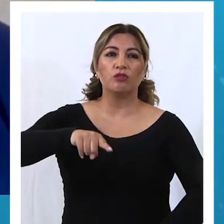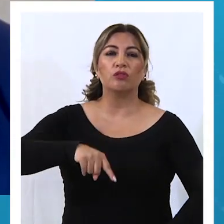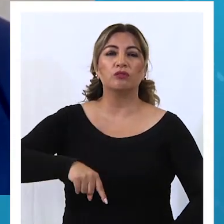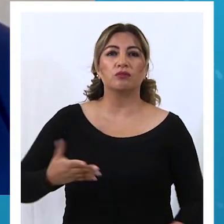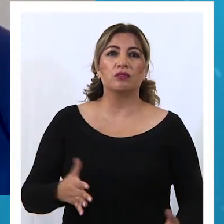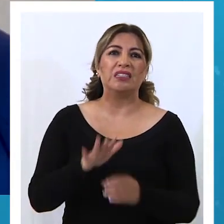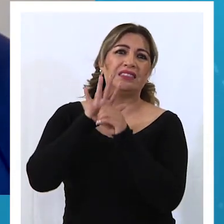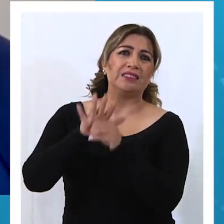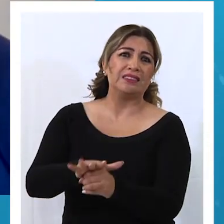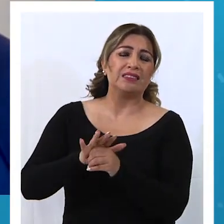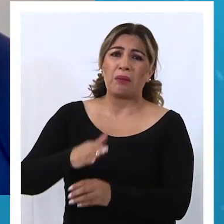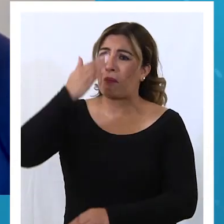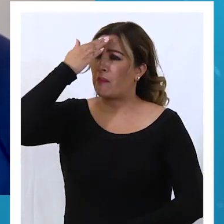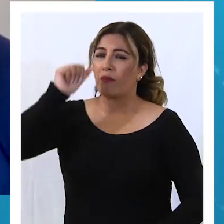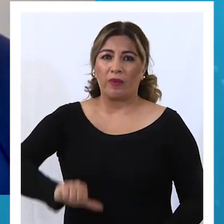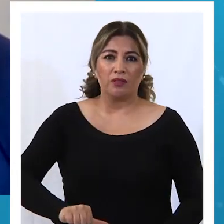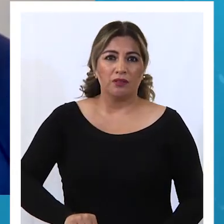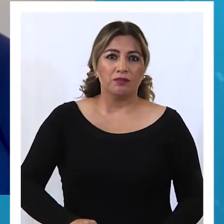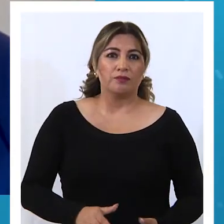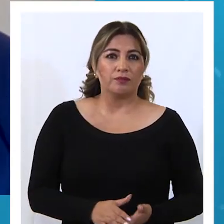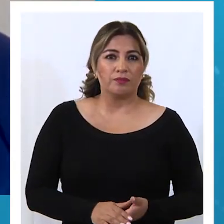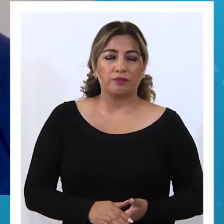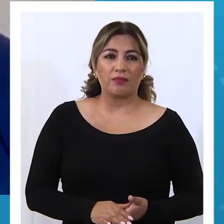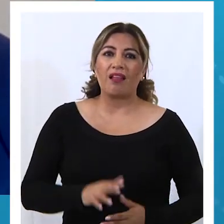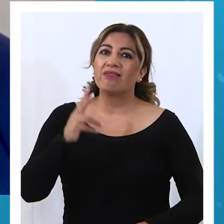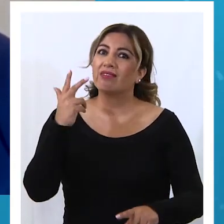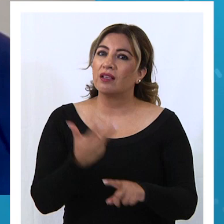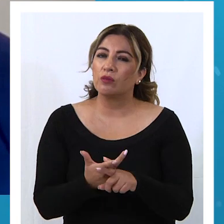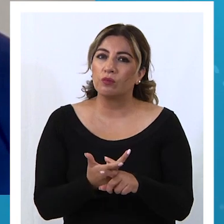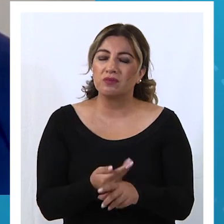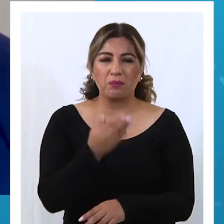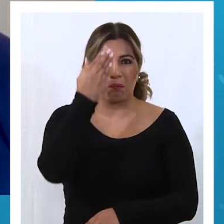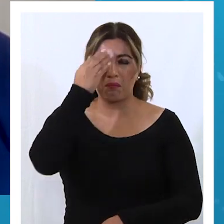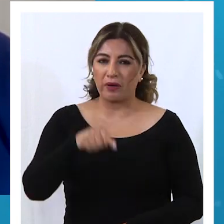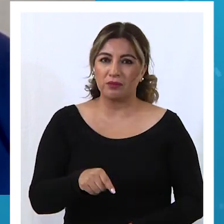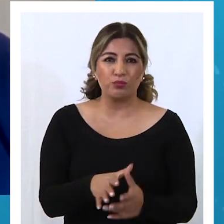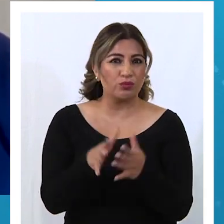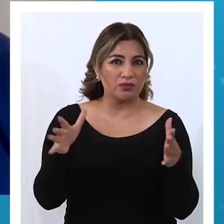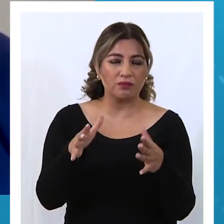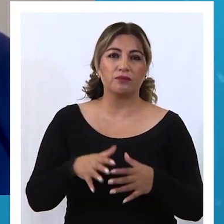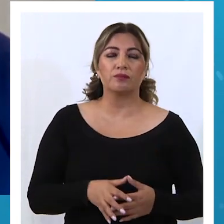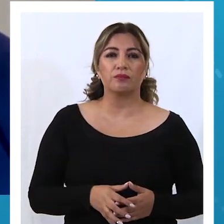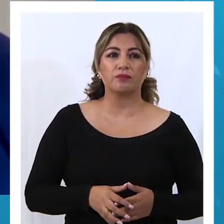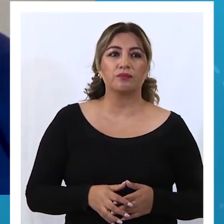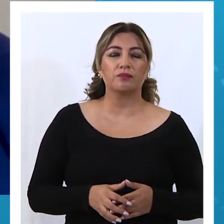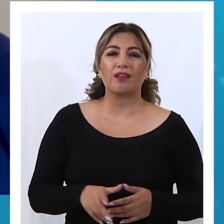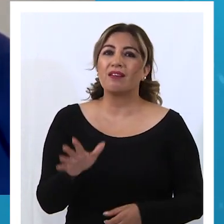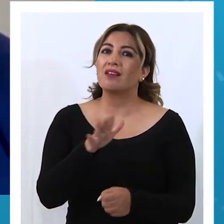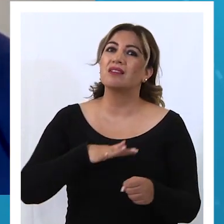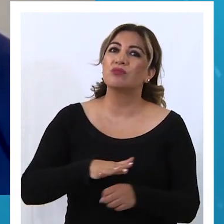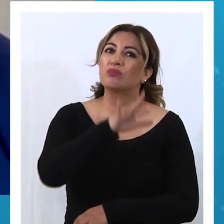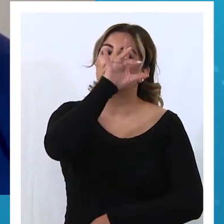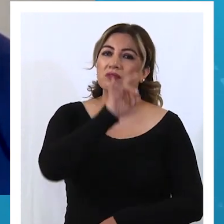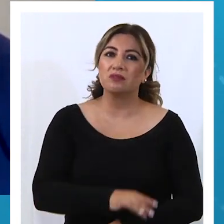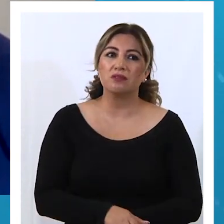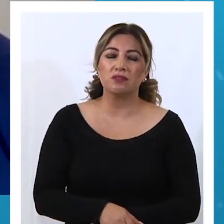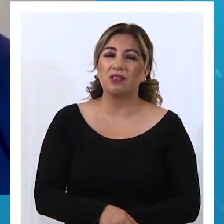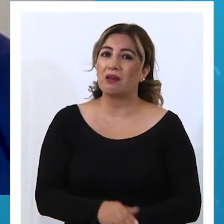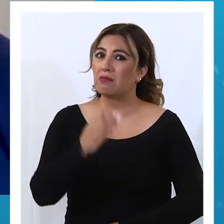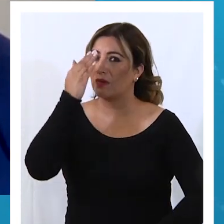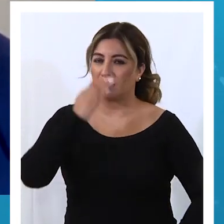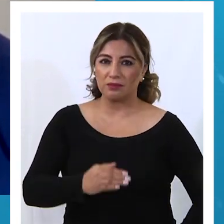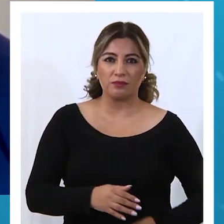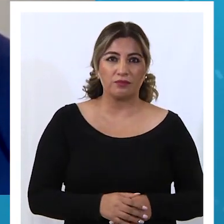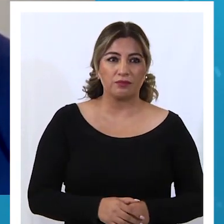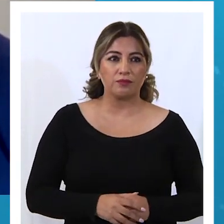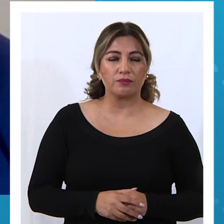el nivel de represión, terrible, y el nivel también de delincuencia, ¿no es cierto?, de vandalismo también muy grande. Entonces la situación de Chile es muy